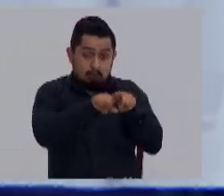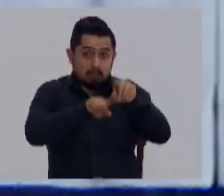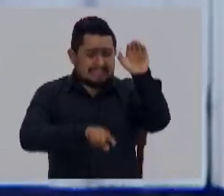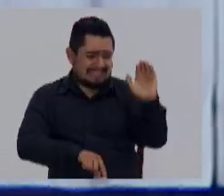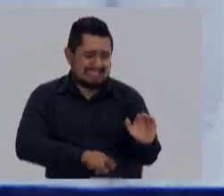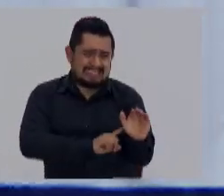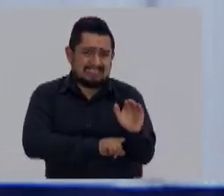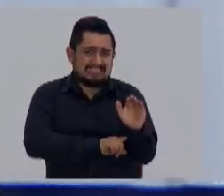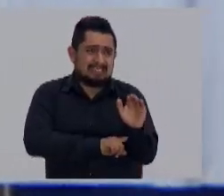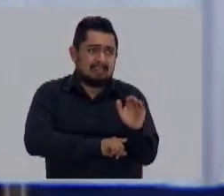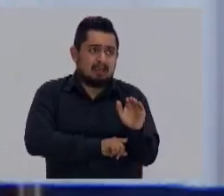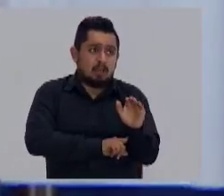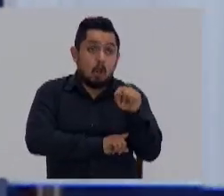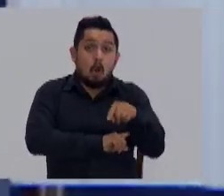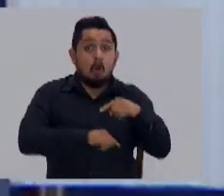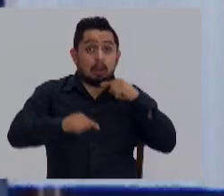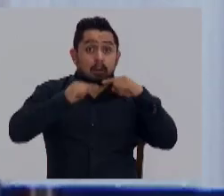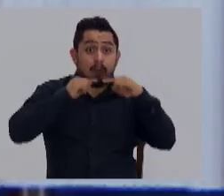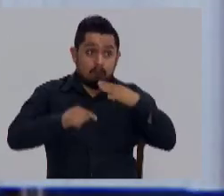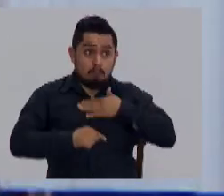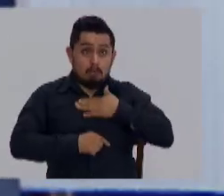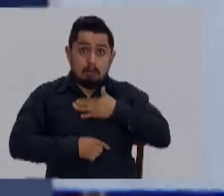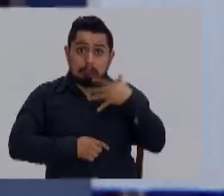respeto, es mi jefe.